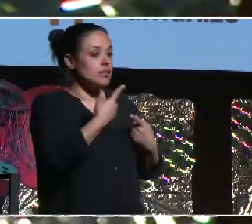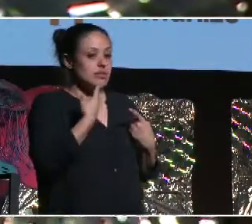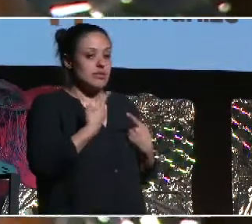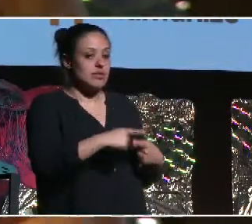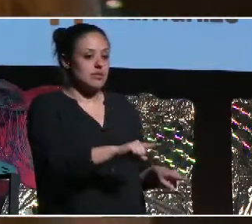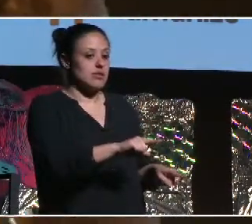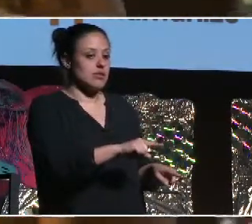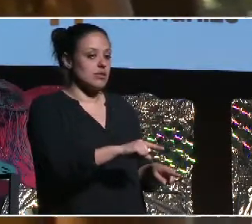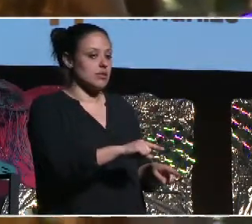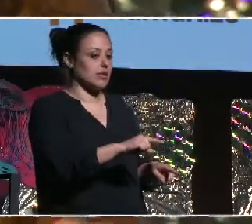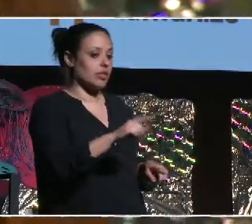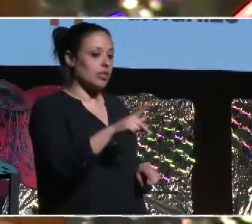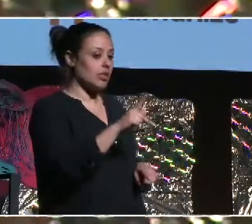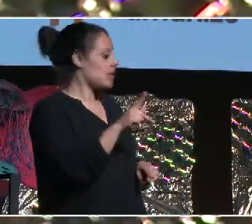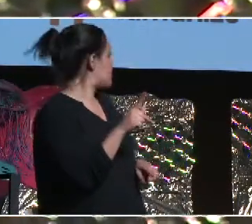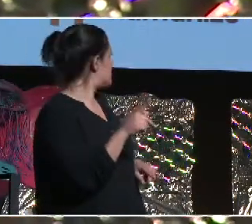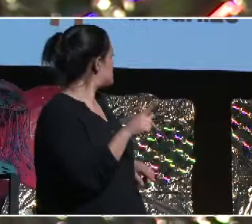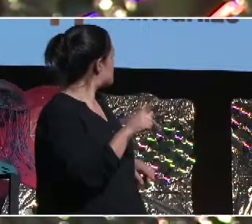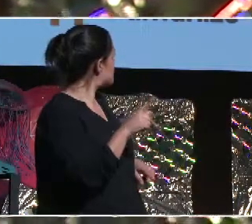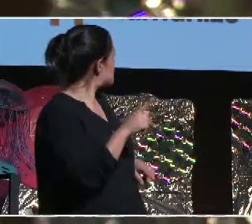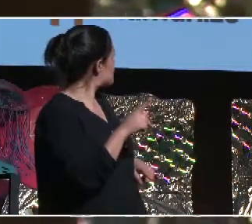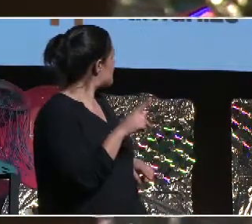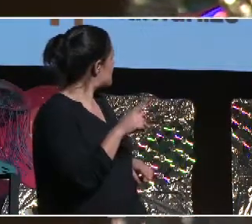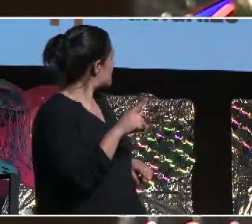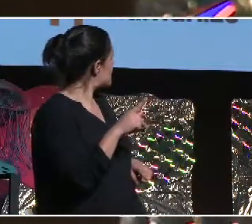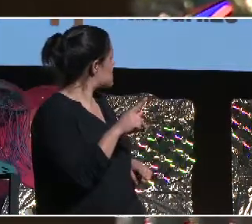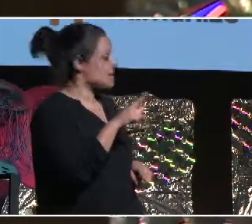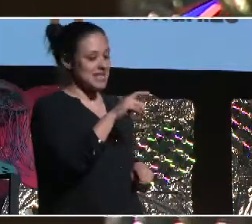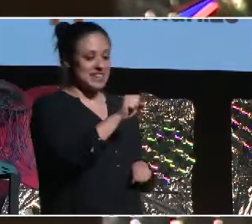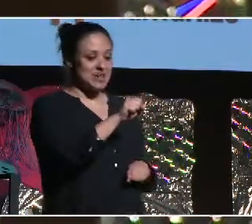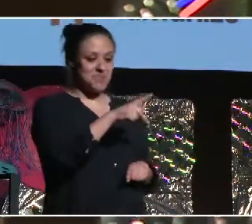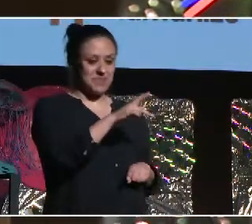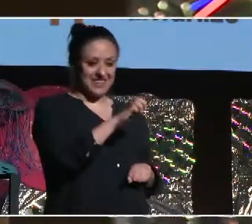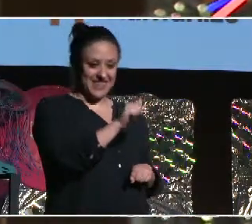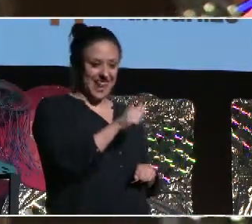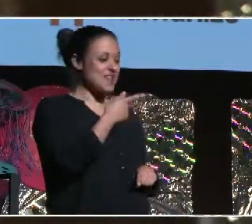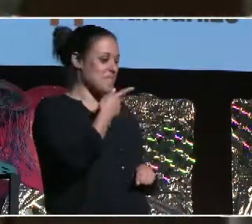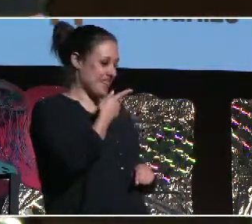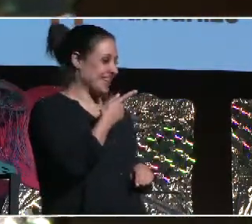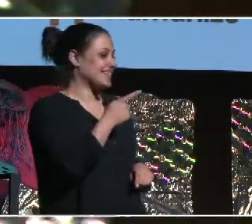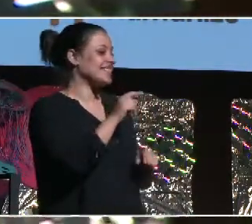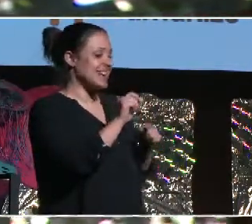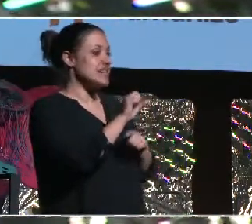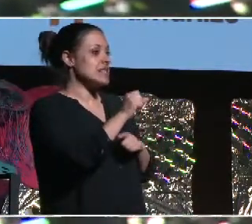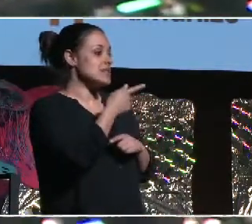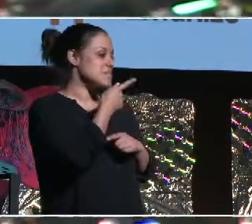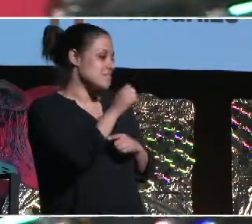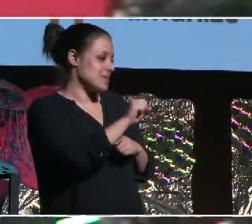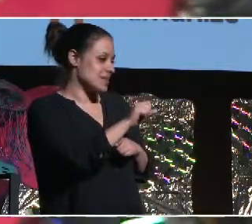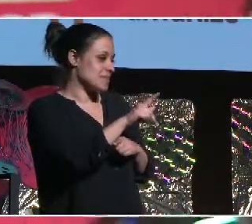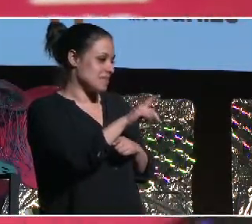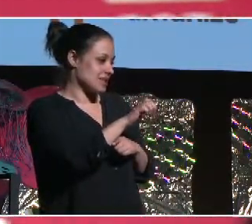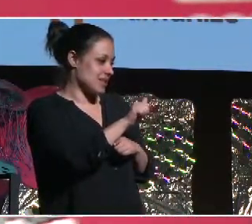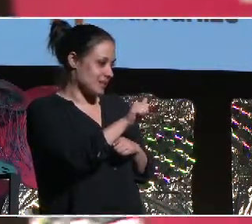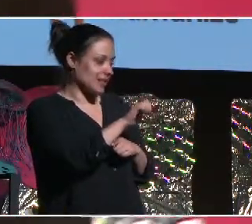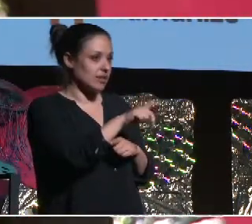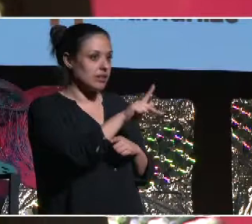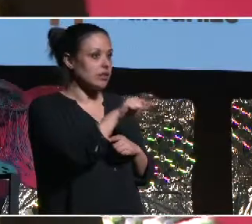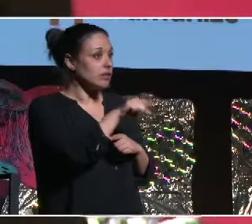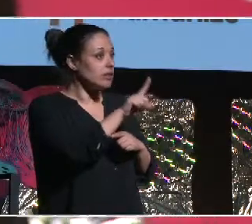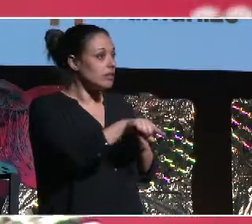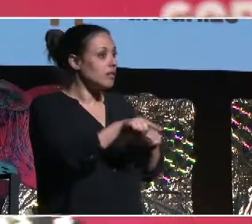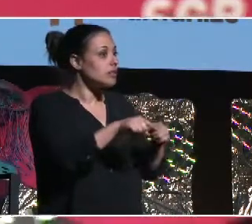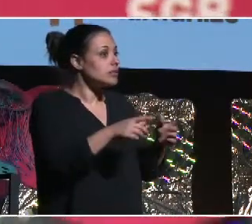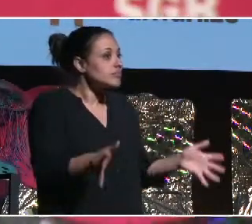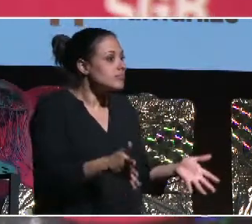a que los movimientos, las organizaciones promuevan conversaciones de temas difíciles. Y esto lo